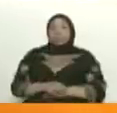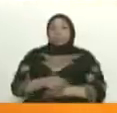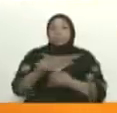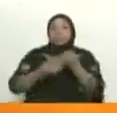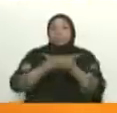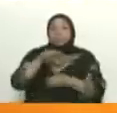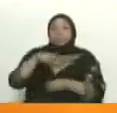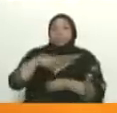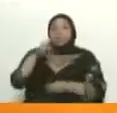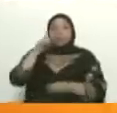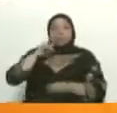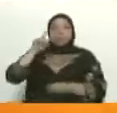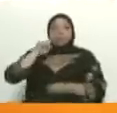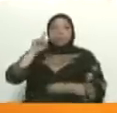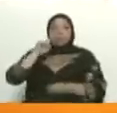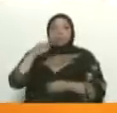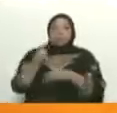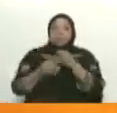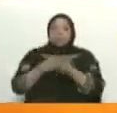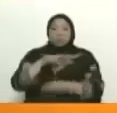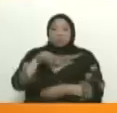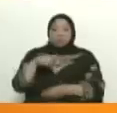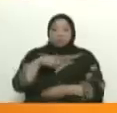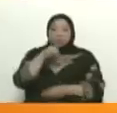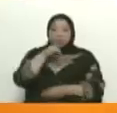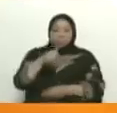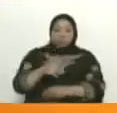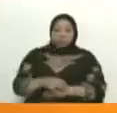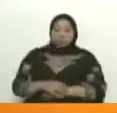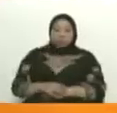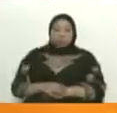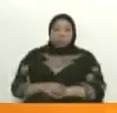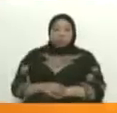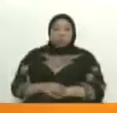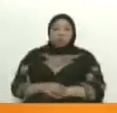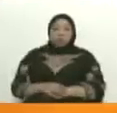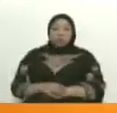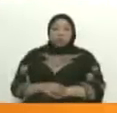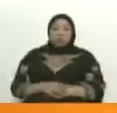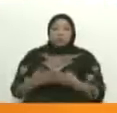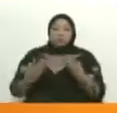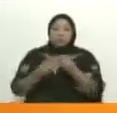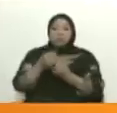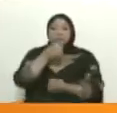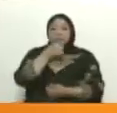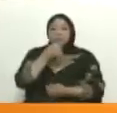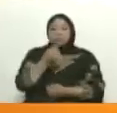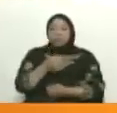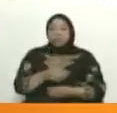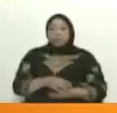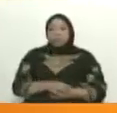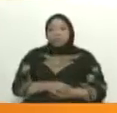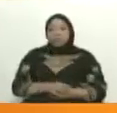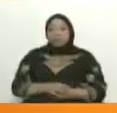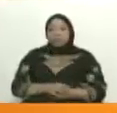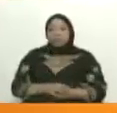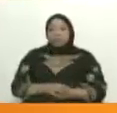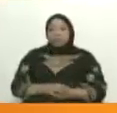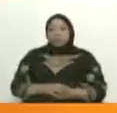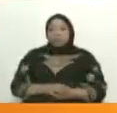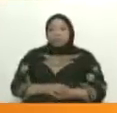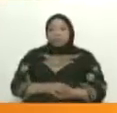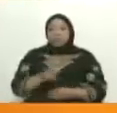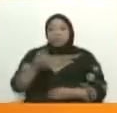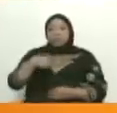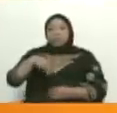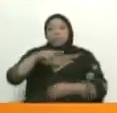mentira, del sistema donde unos pocos se reunían para robarle el voto a las